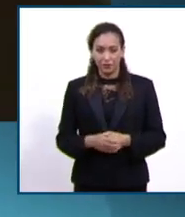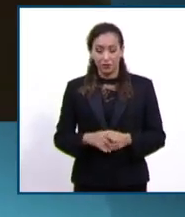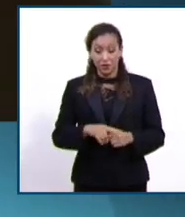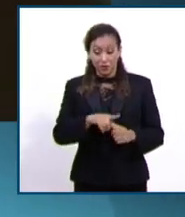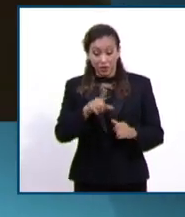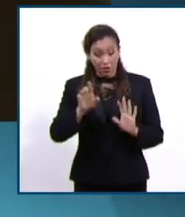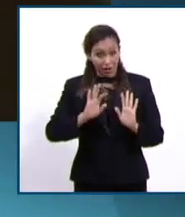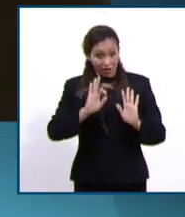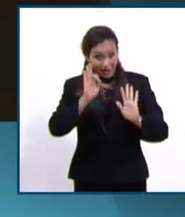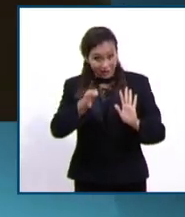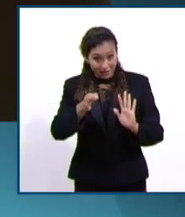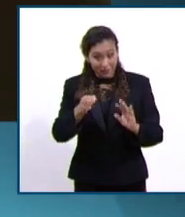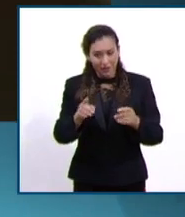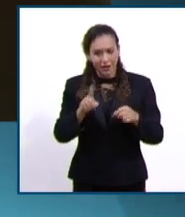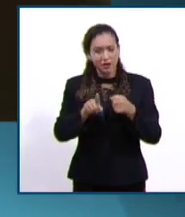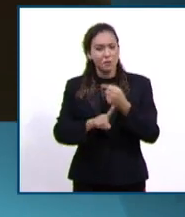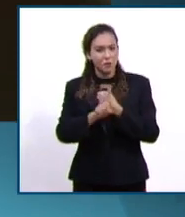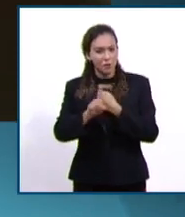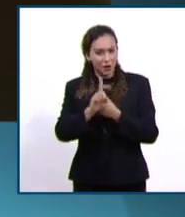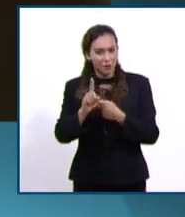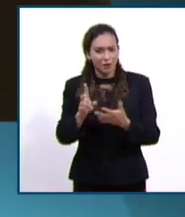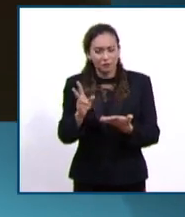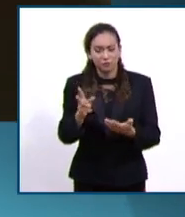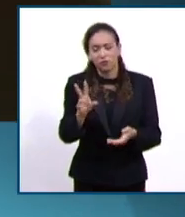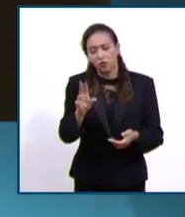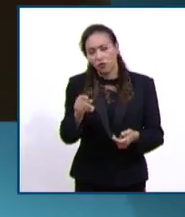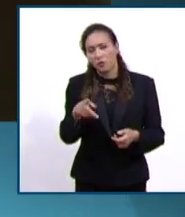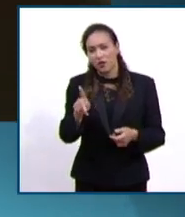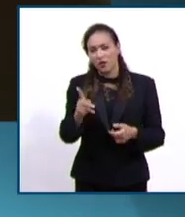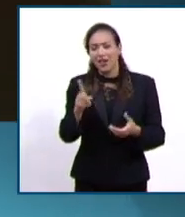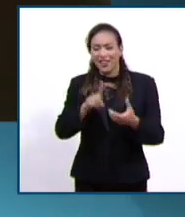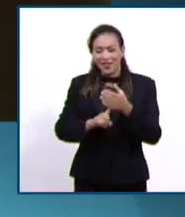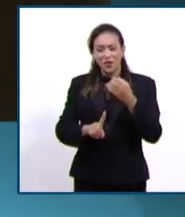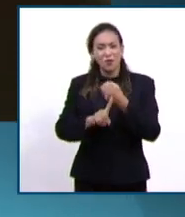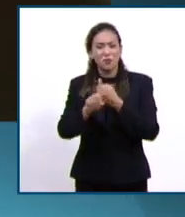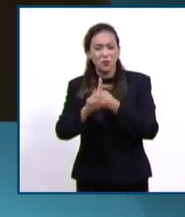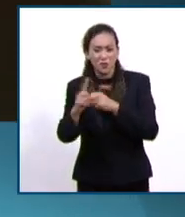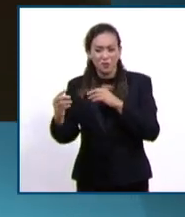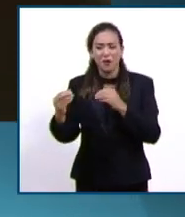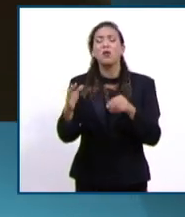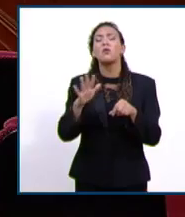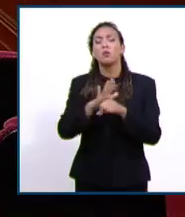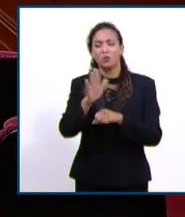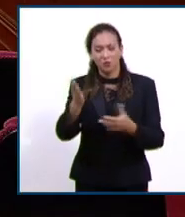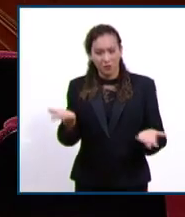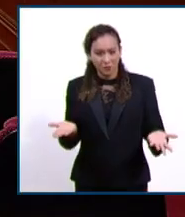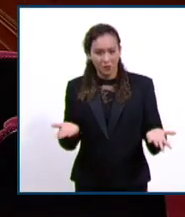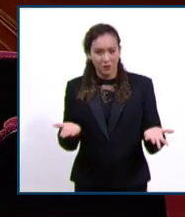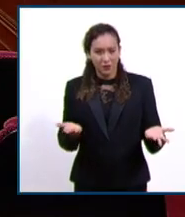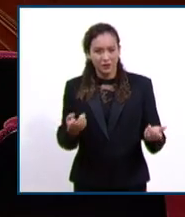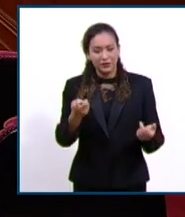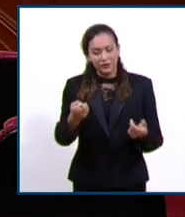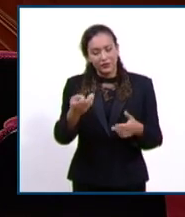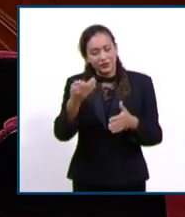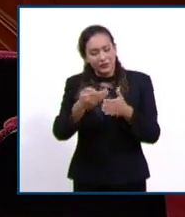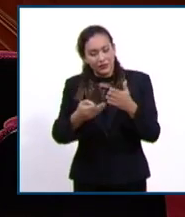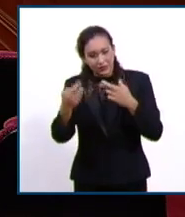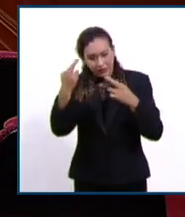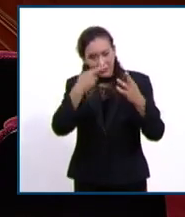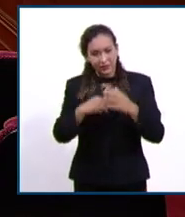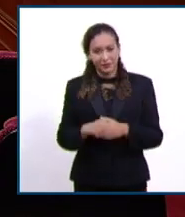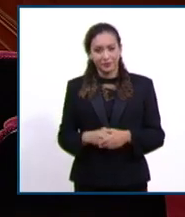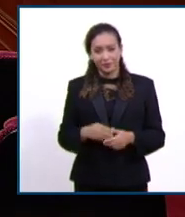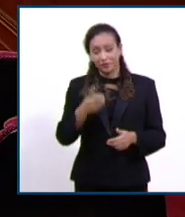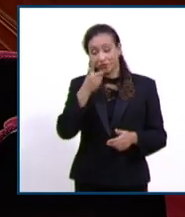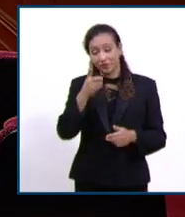autorizando el conflicto de intereses, no. El conflicto de intereses está prohibido. El Pleno declaró la